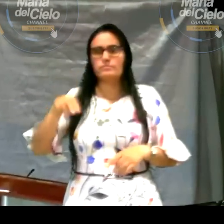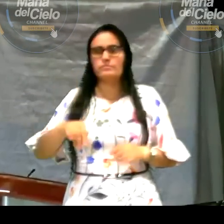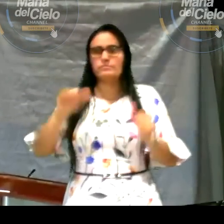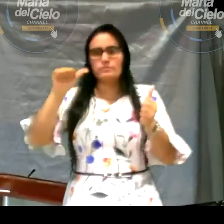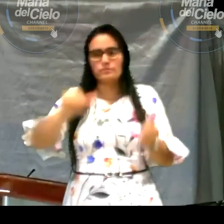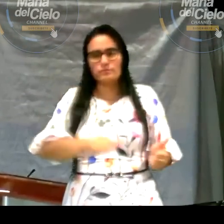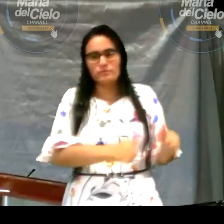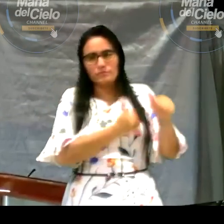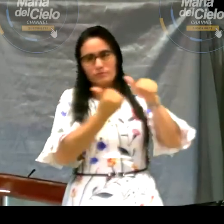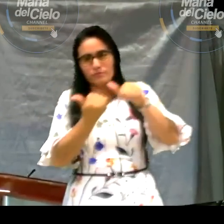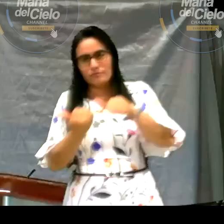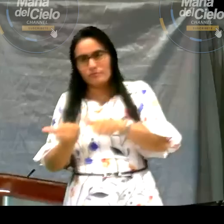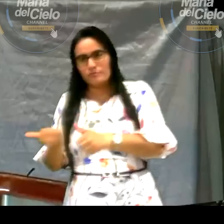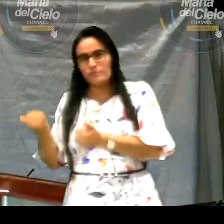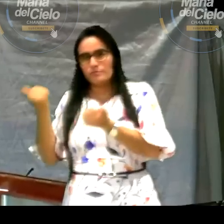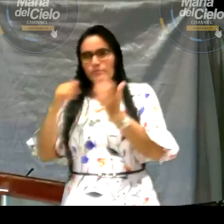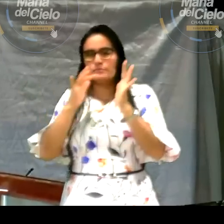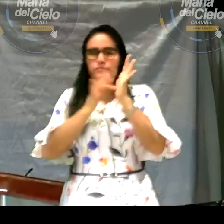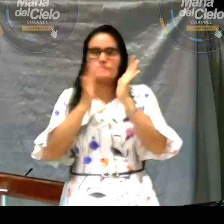y alguien lo creyó.